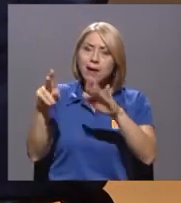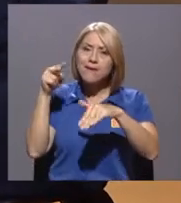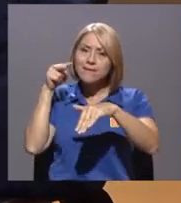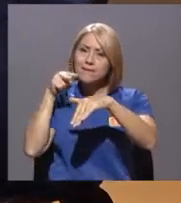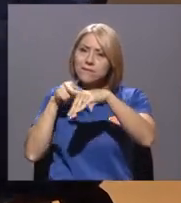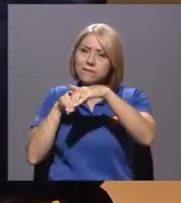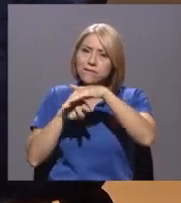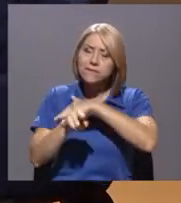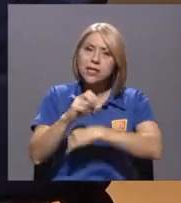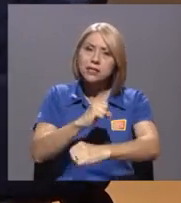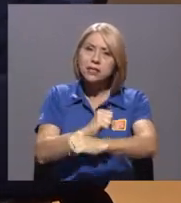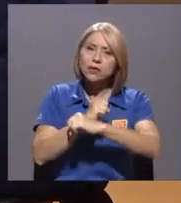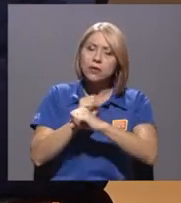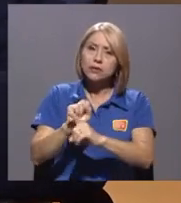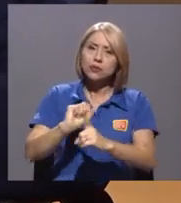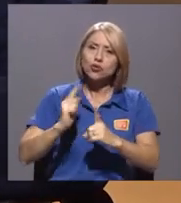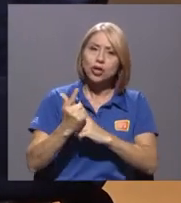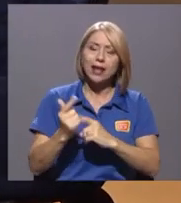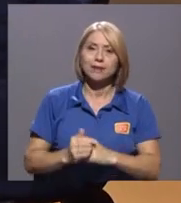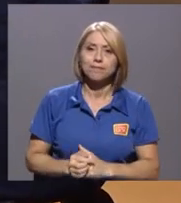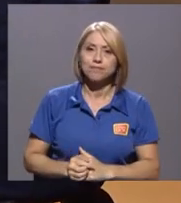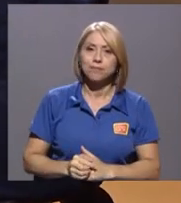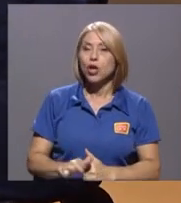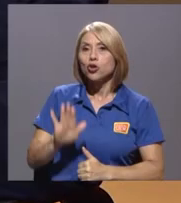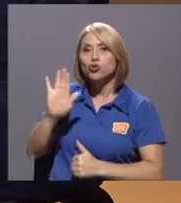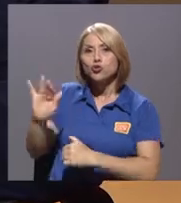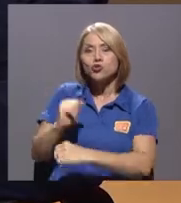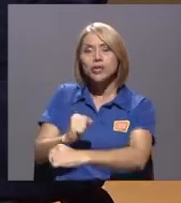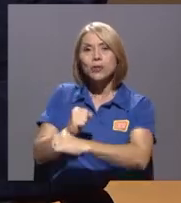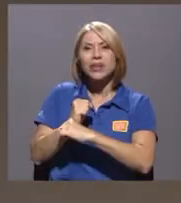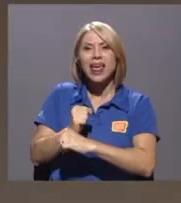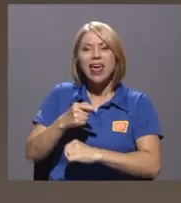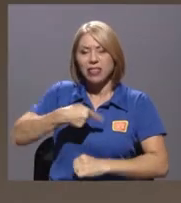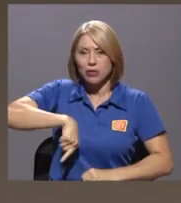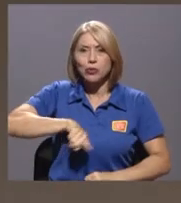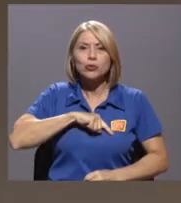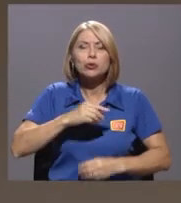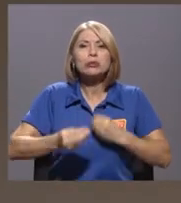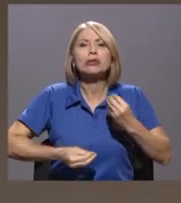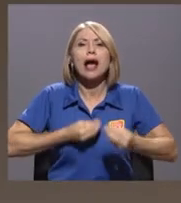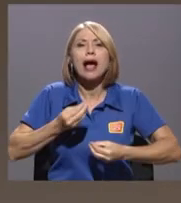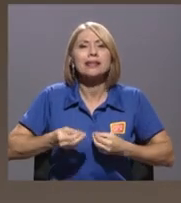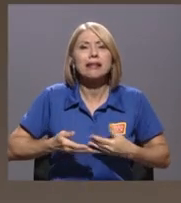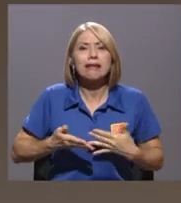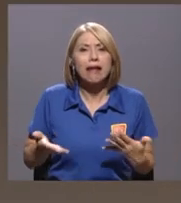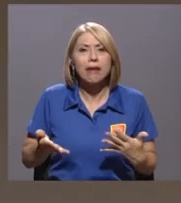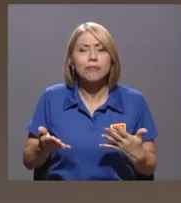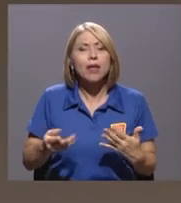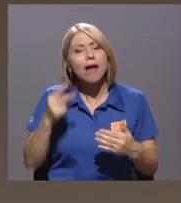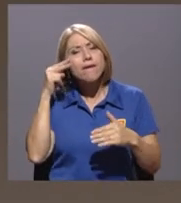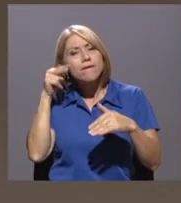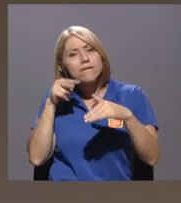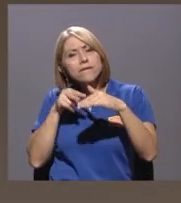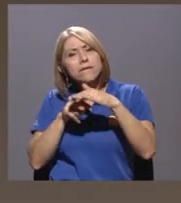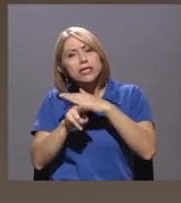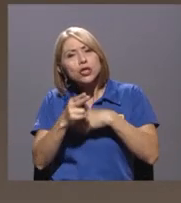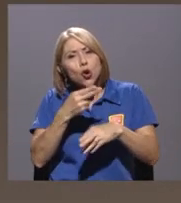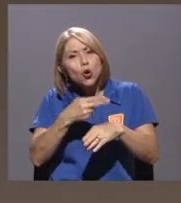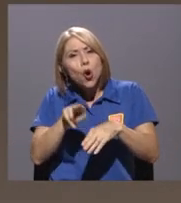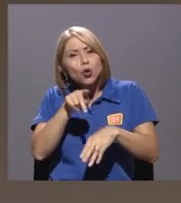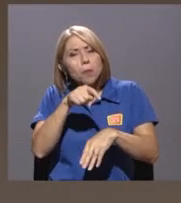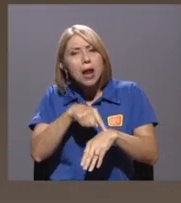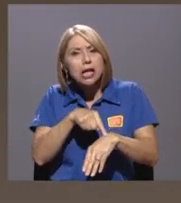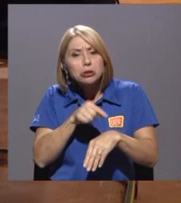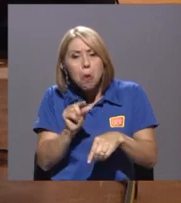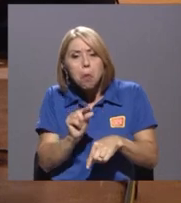su seguridad de lo que teníamos que hacer una visión no de corto plazo sino a dónde debería avanzar